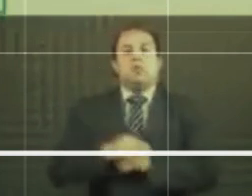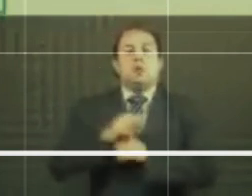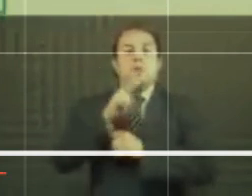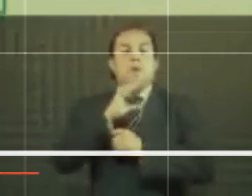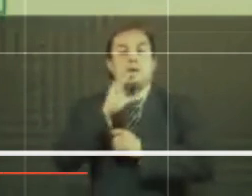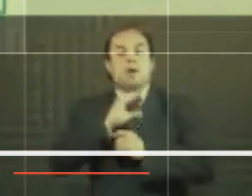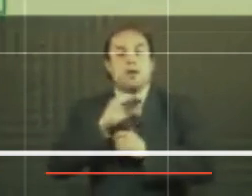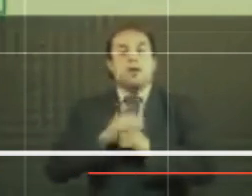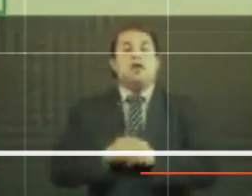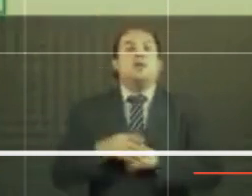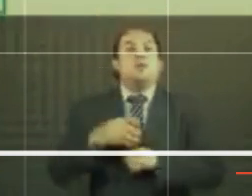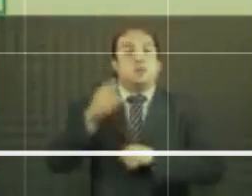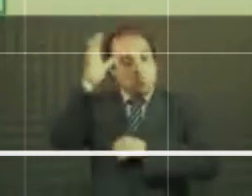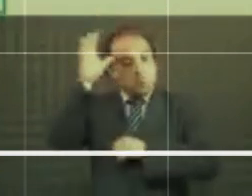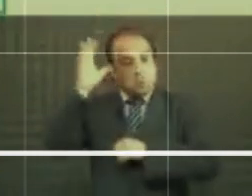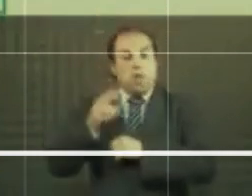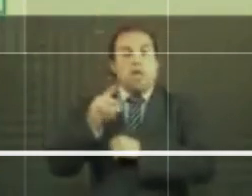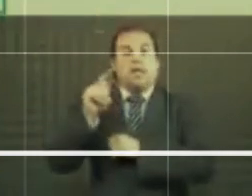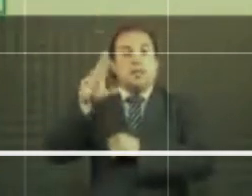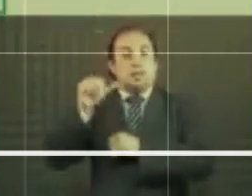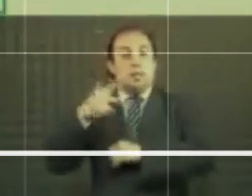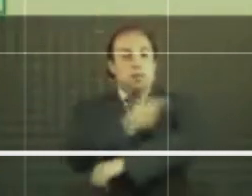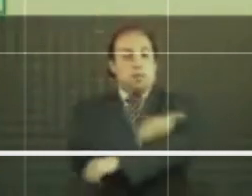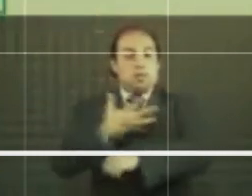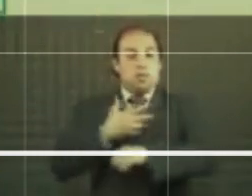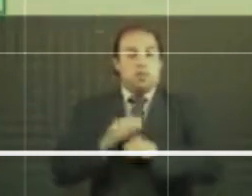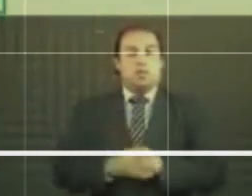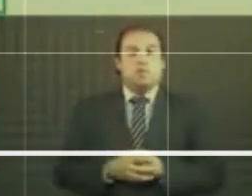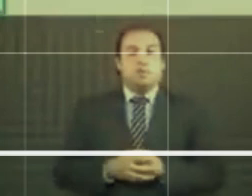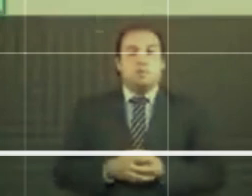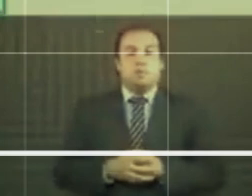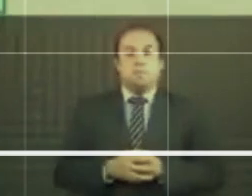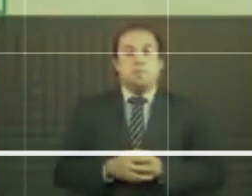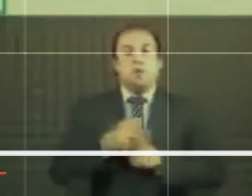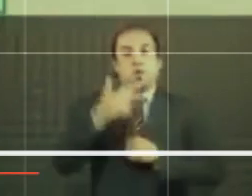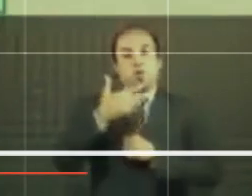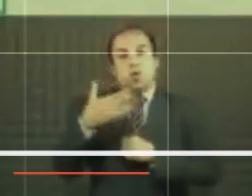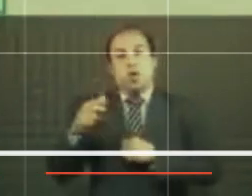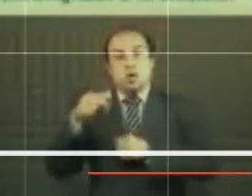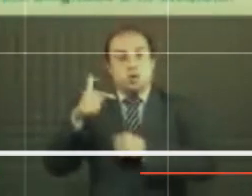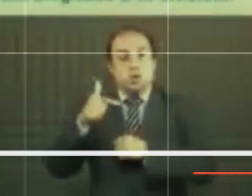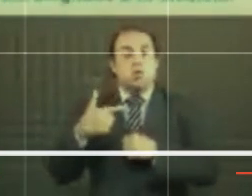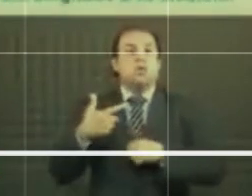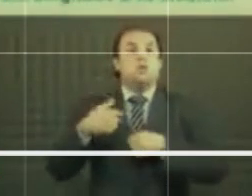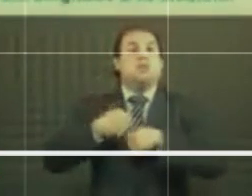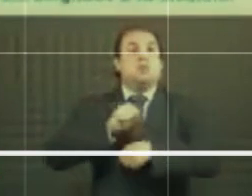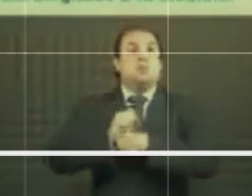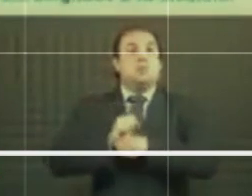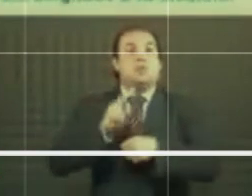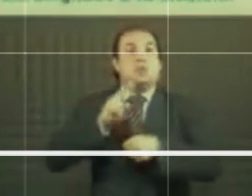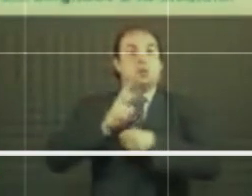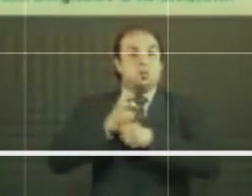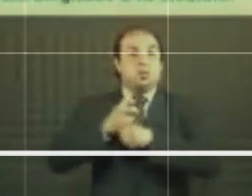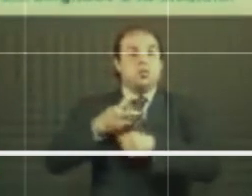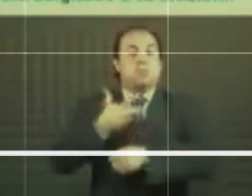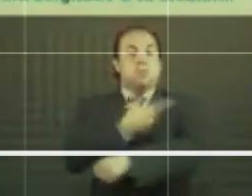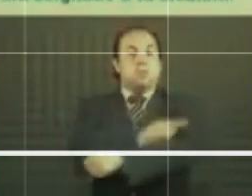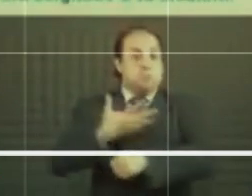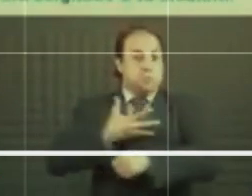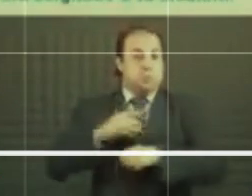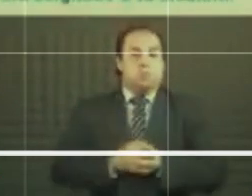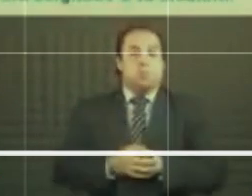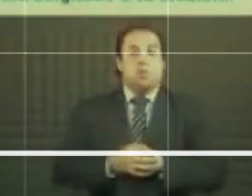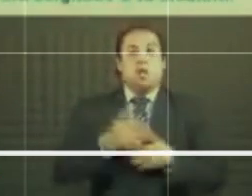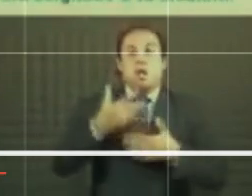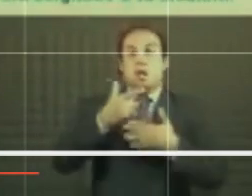AstraZeneca y recibirán su segunda dosis entre 8 y 12 semanas después de la aplicación de la primera. Siguiente. Así se ve el calendario